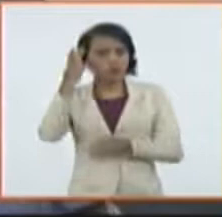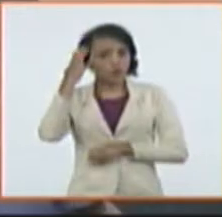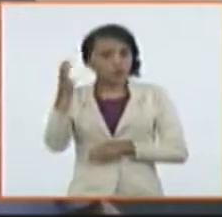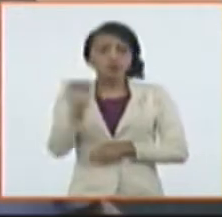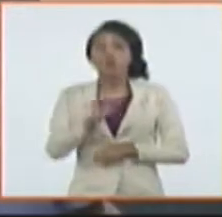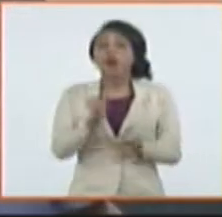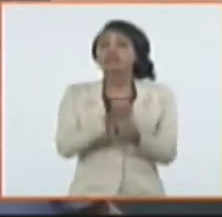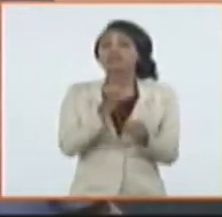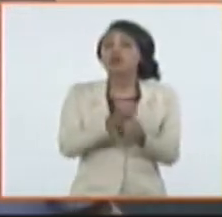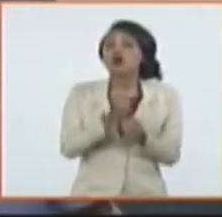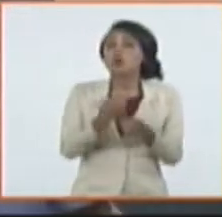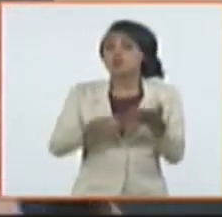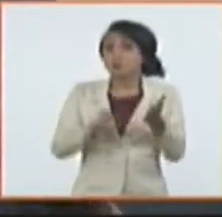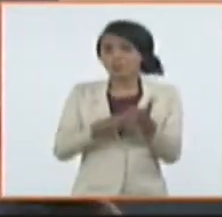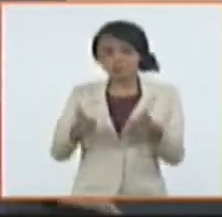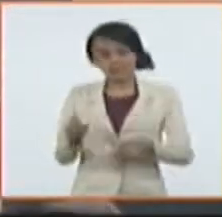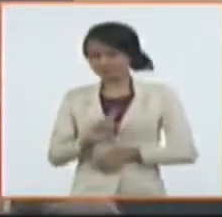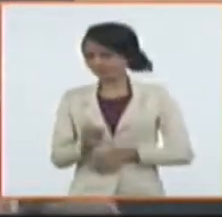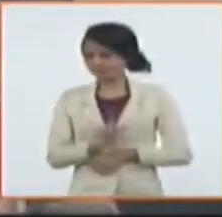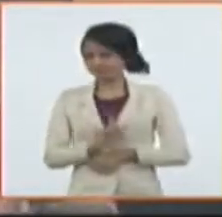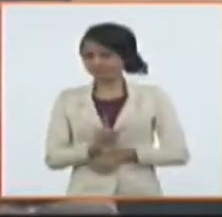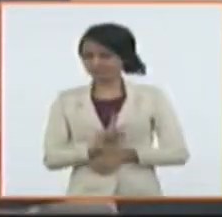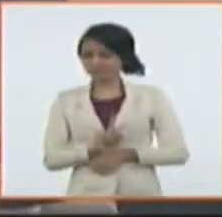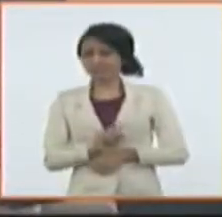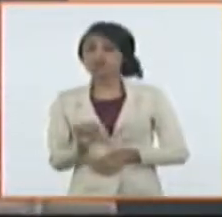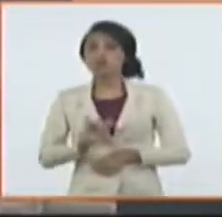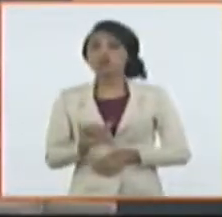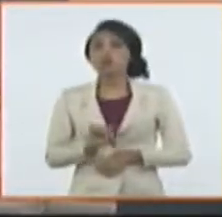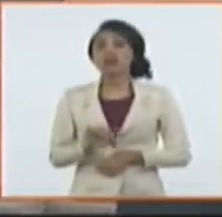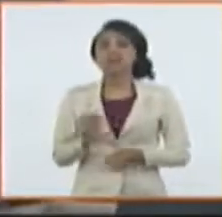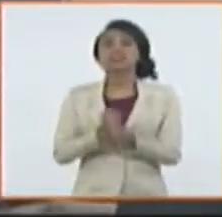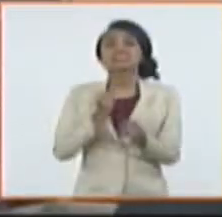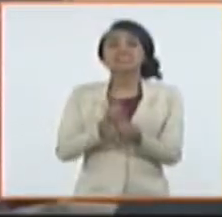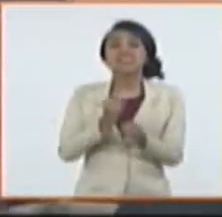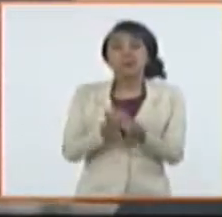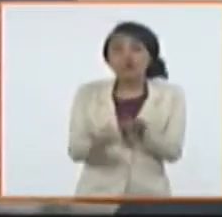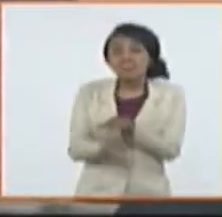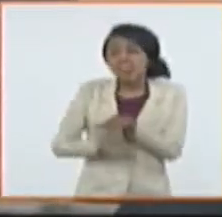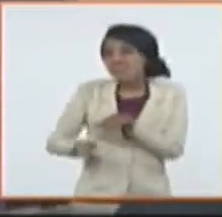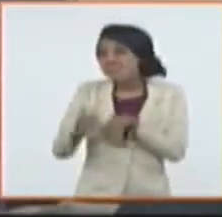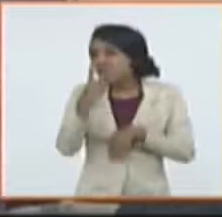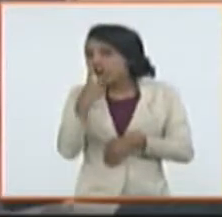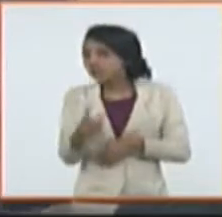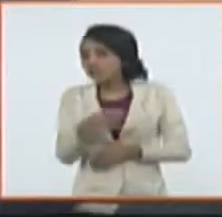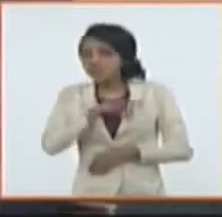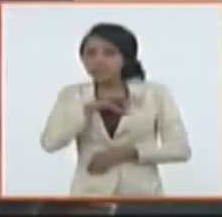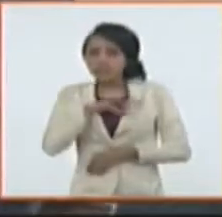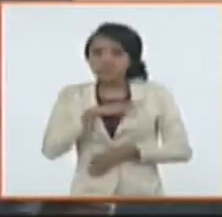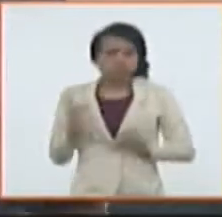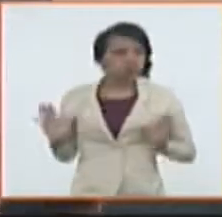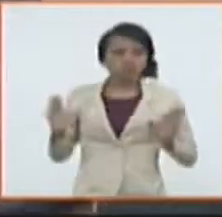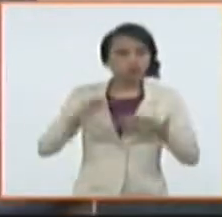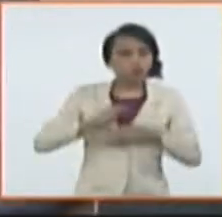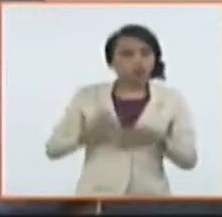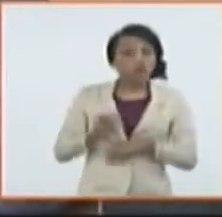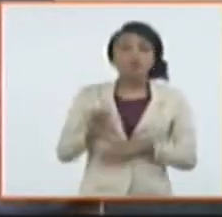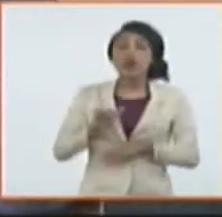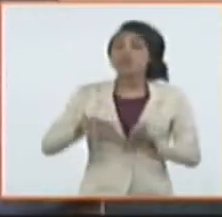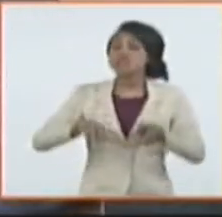popular, hay críticas al trabajo de la base, a cómo se atienden a los delegados, a cómo se hacen las asambleas